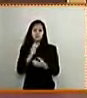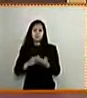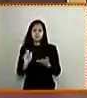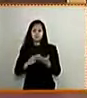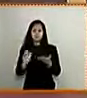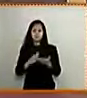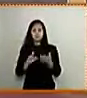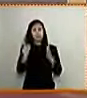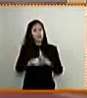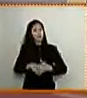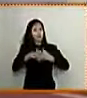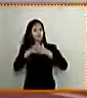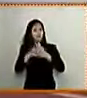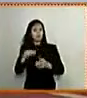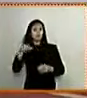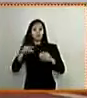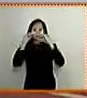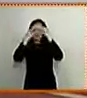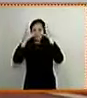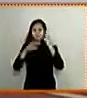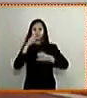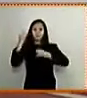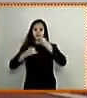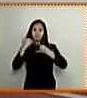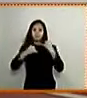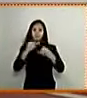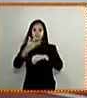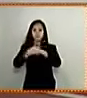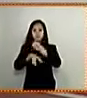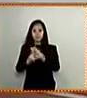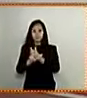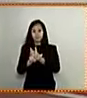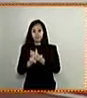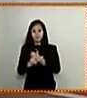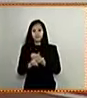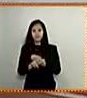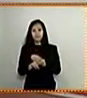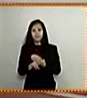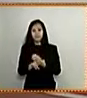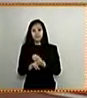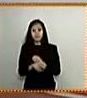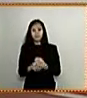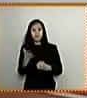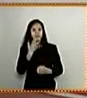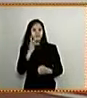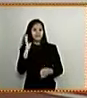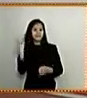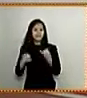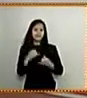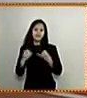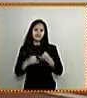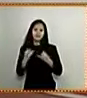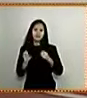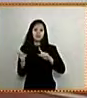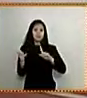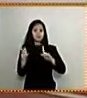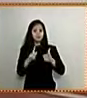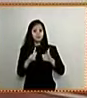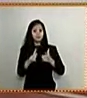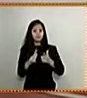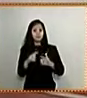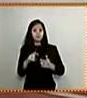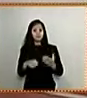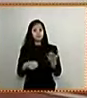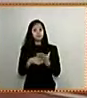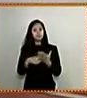parece si iniciamos esta linda mañana pegándole a tus tres números favoritos con Pega 3? Muchísima suerte, preparados nuestras esferas, las